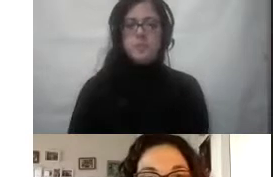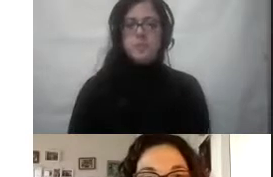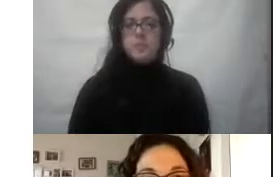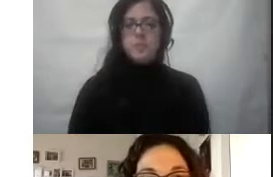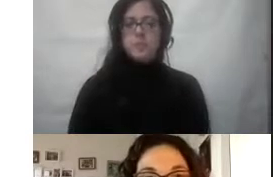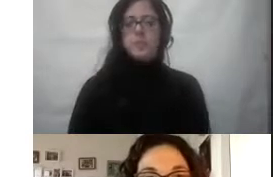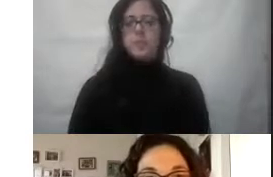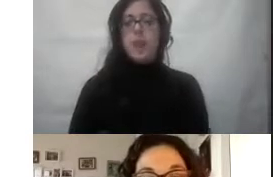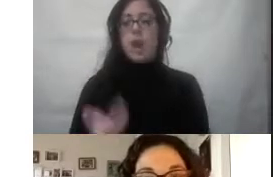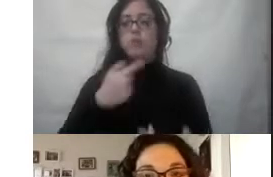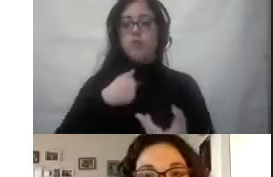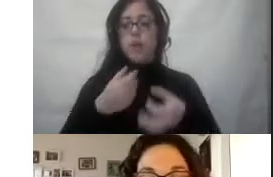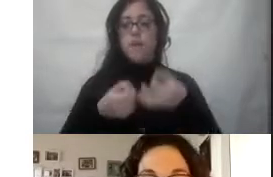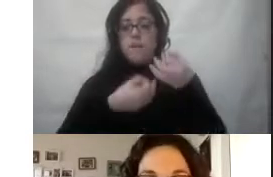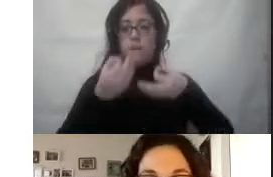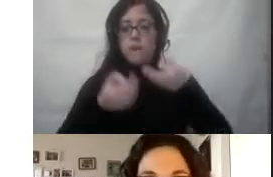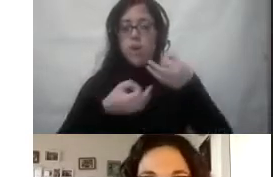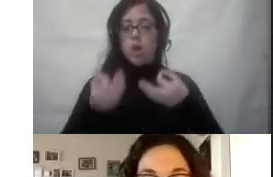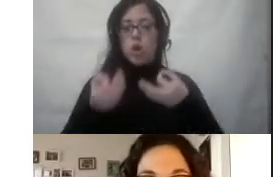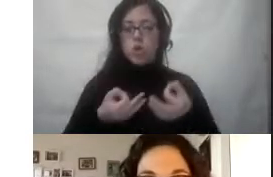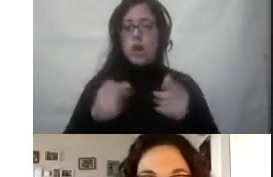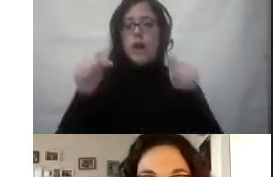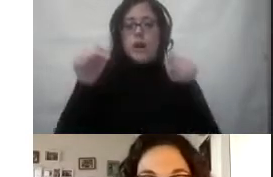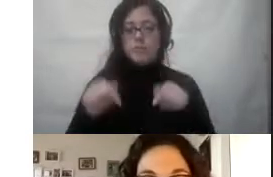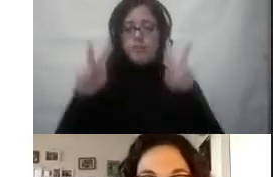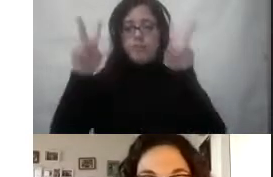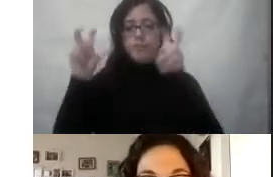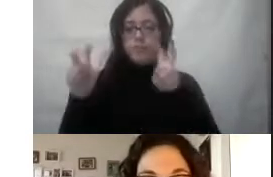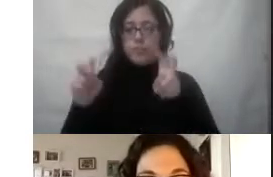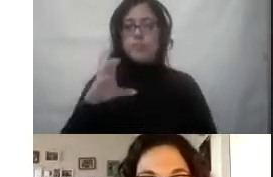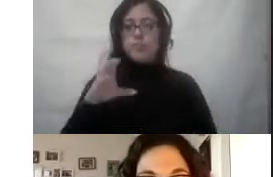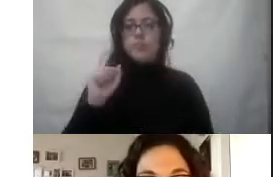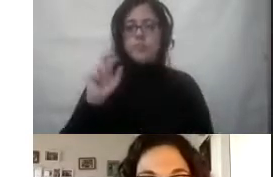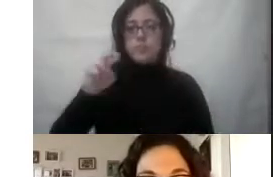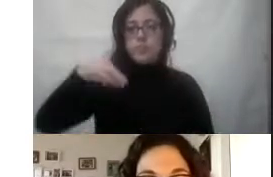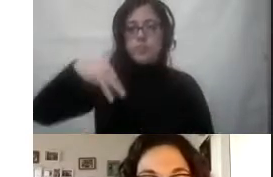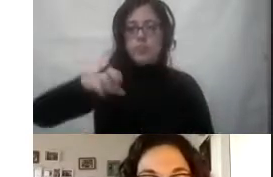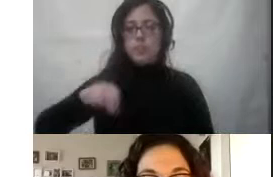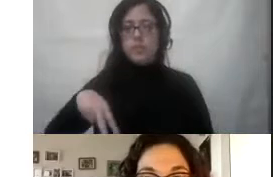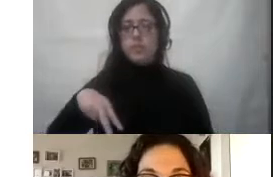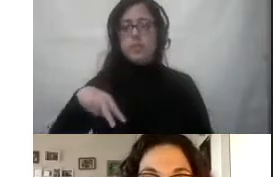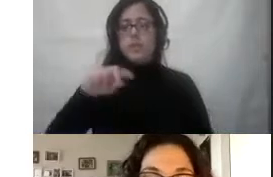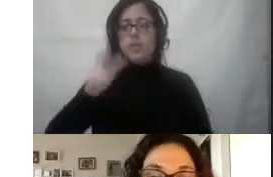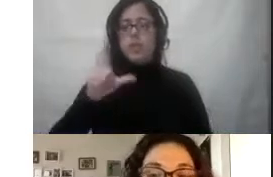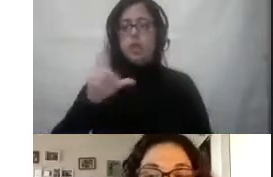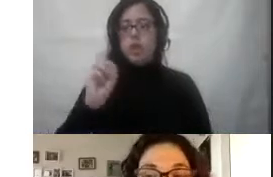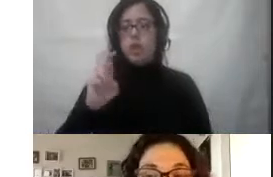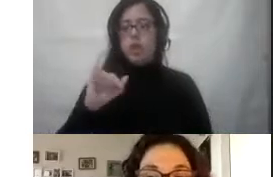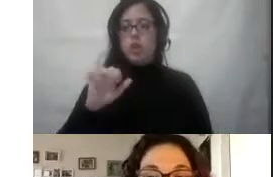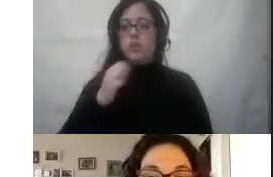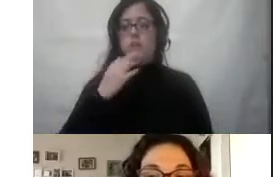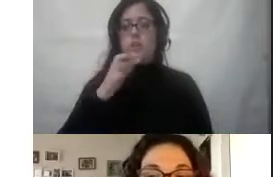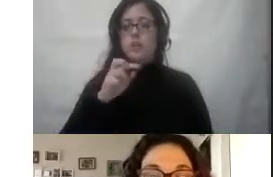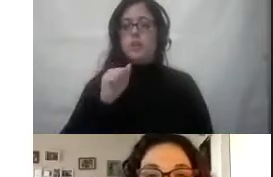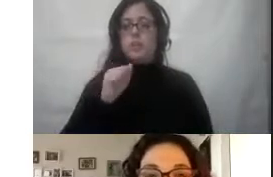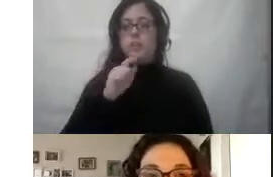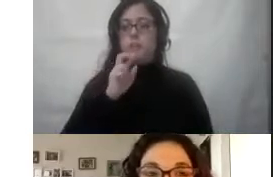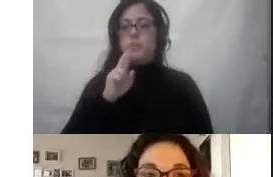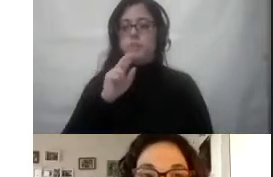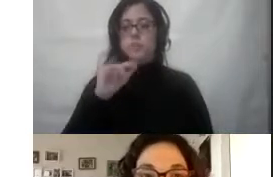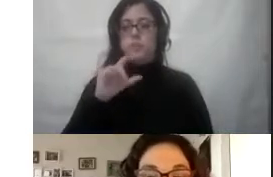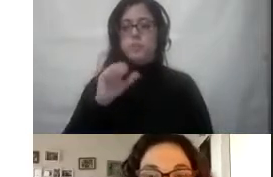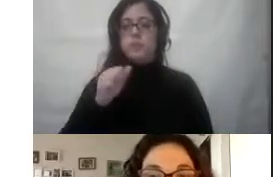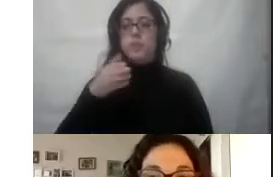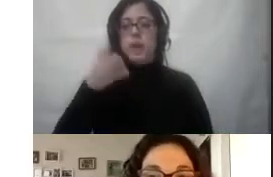Contarles ahora entonces desde este planteamiento de Carmen Gloria y de lo que señalaba Patti hace un rato, que nosotras decíamos,